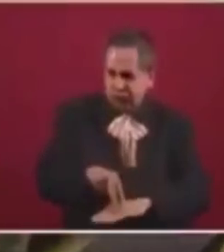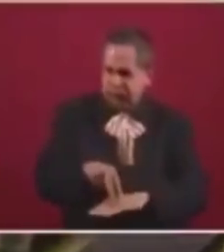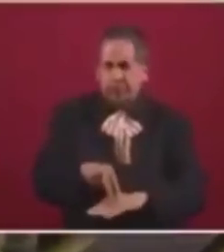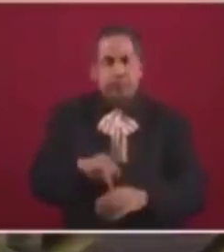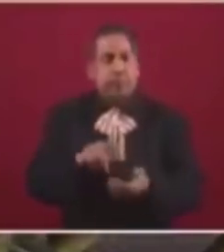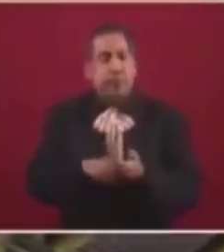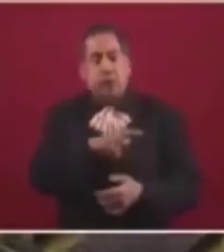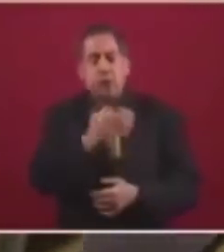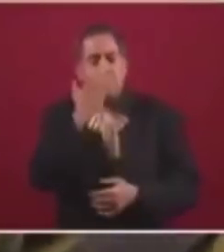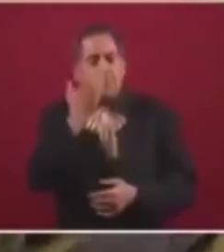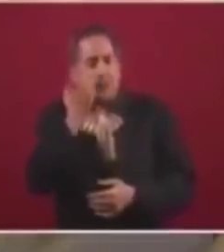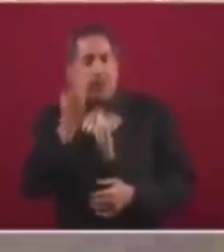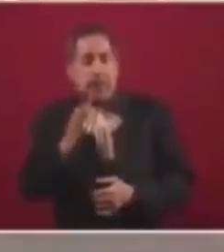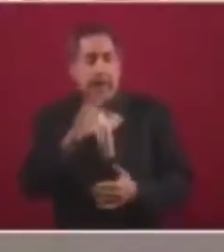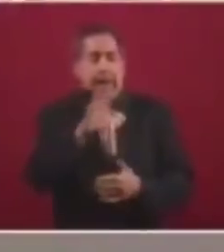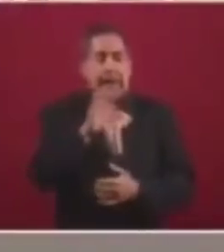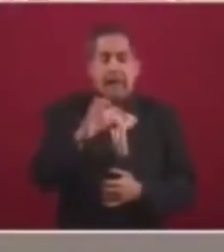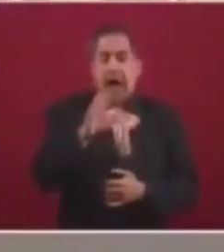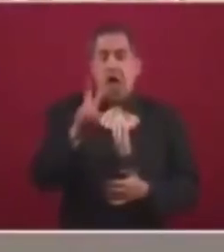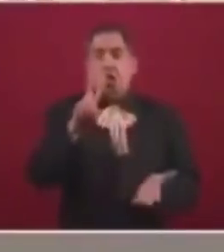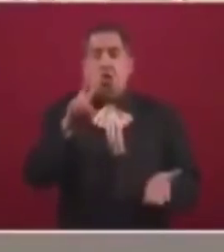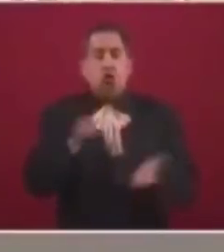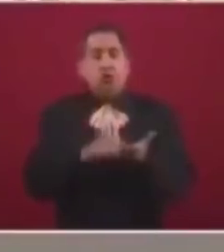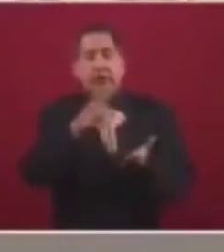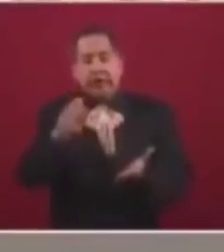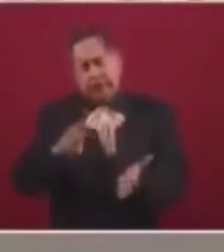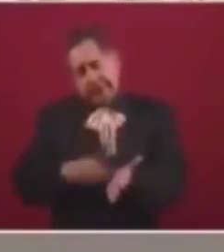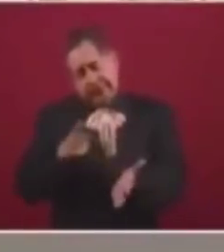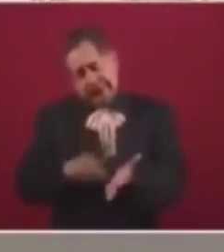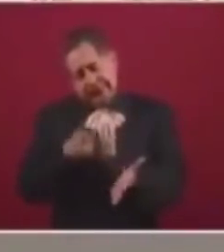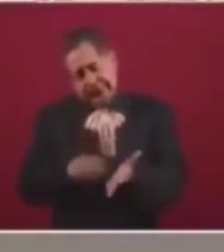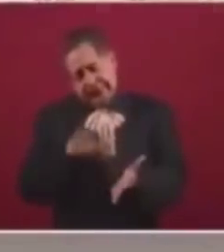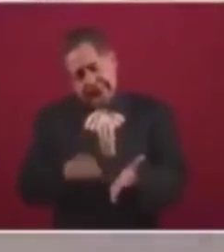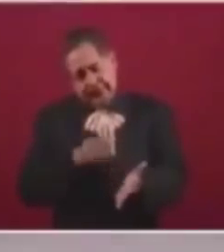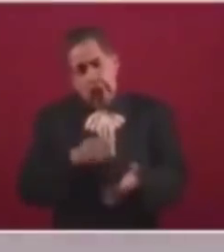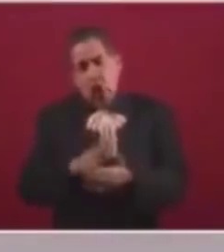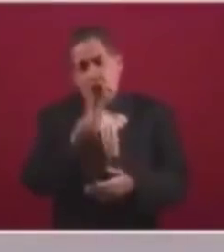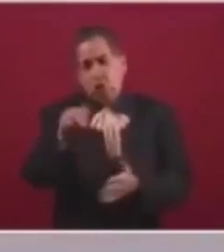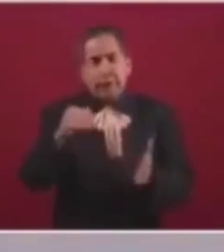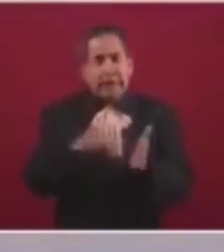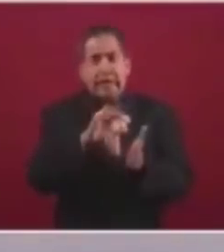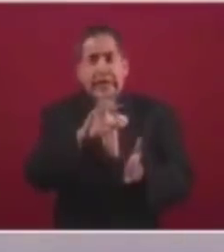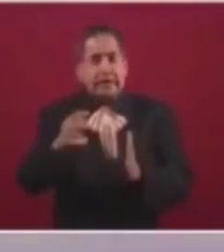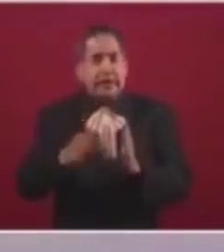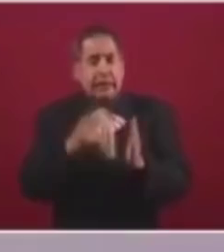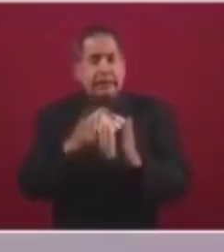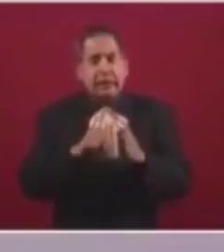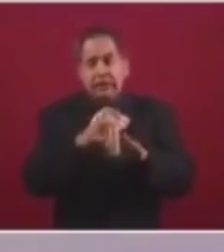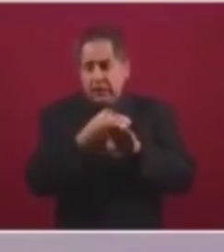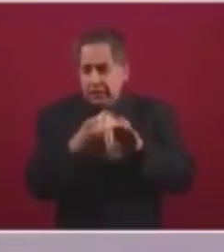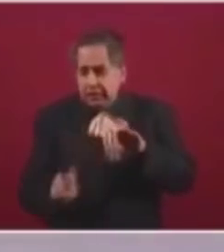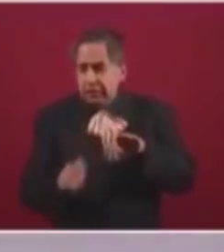mames, bueno, ese sí no, pero... No me... chingada madre. Esa también yo la decía.